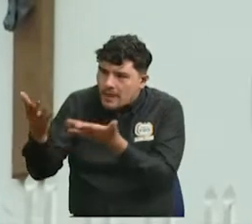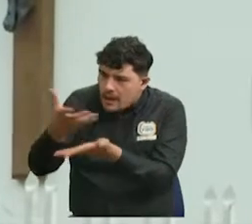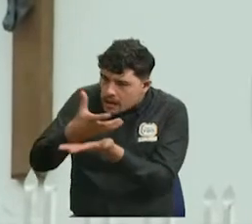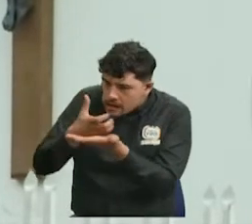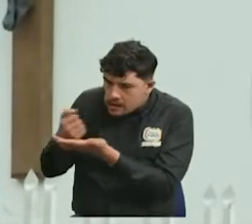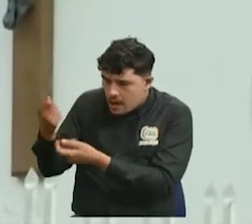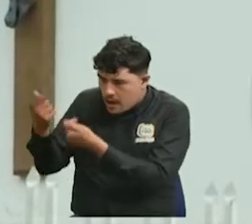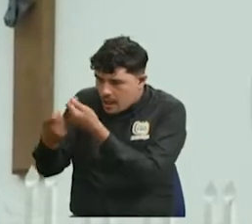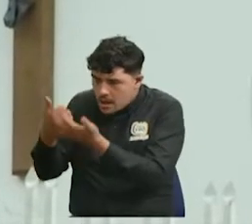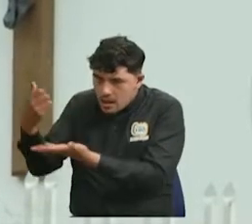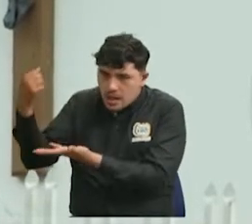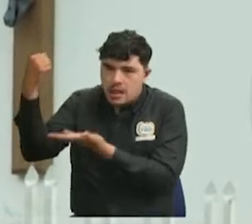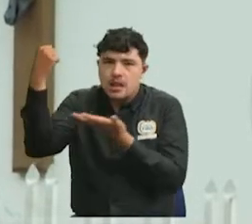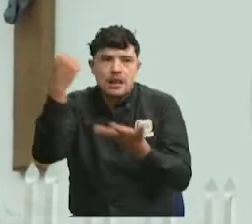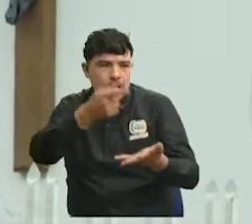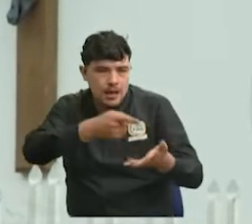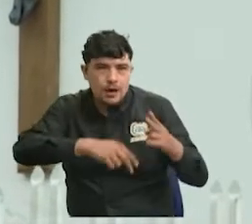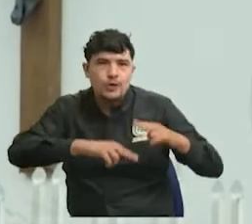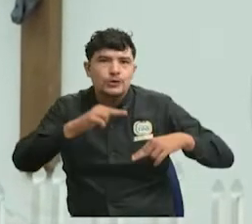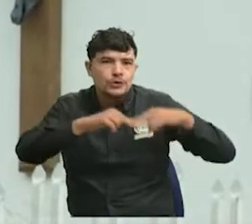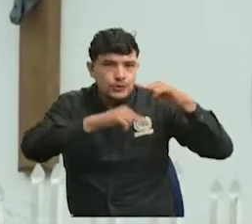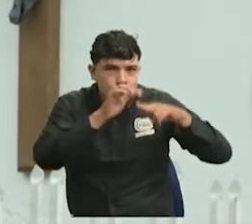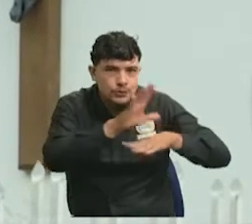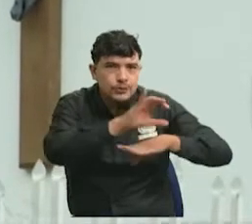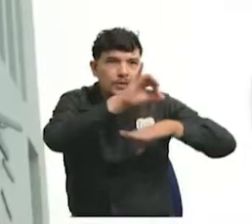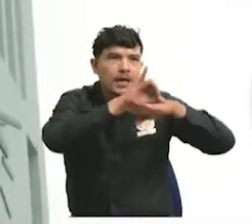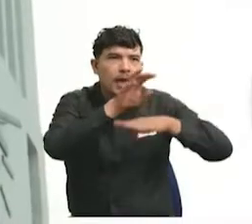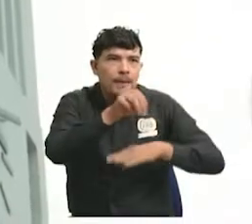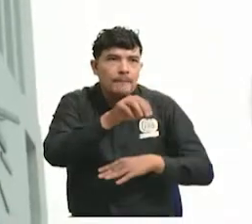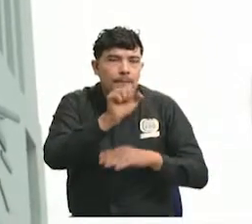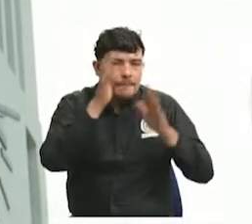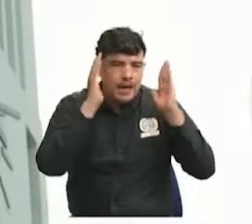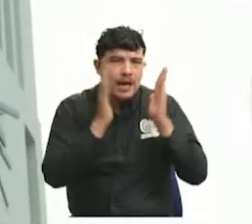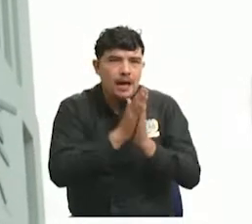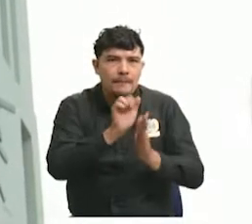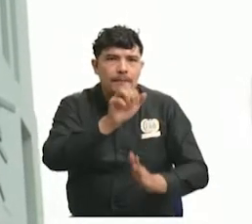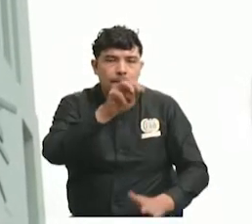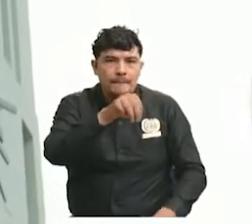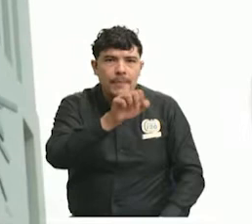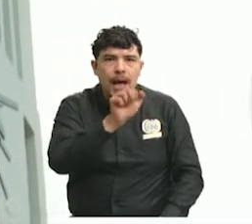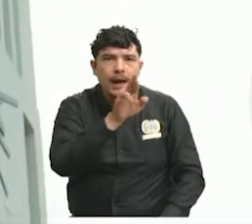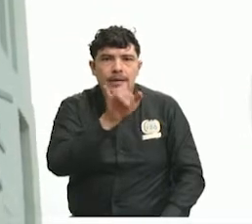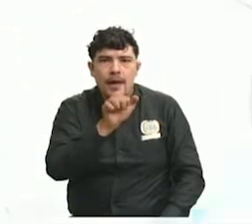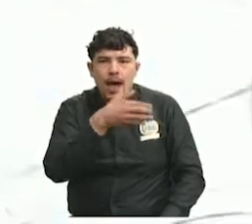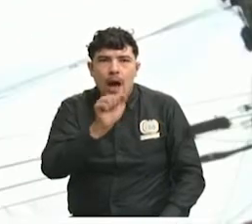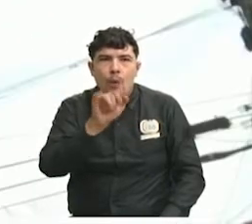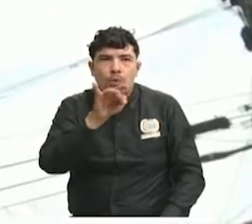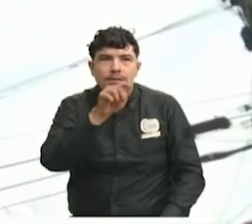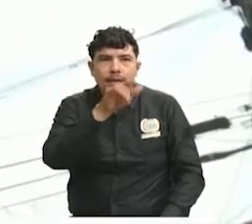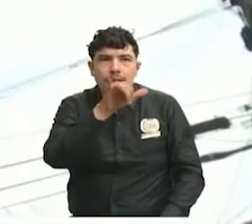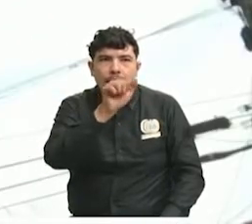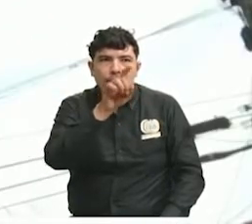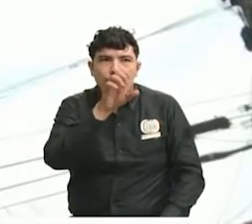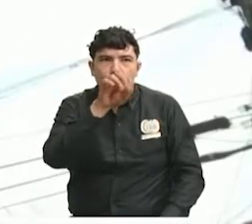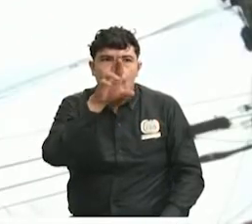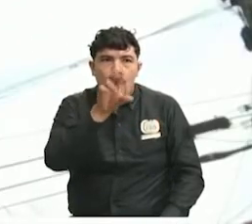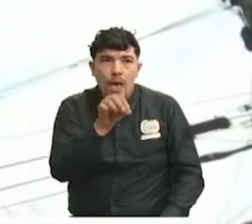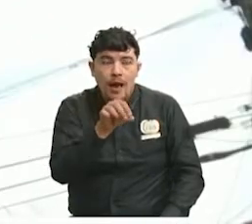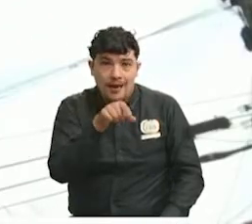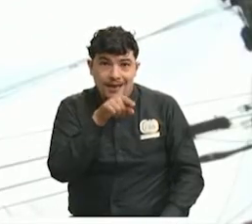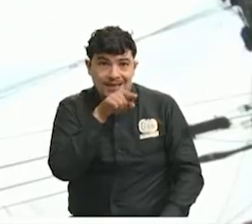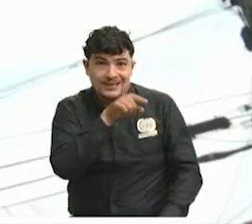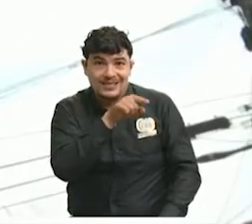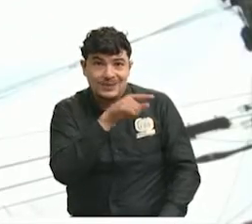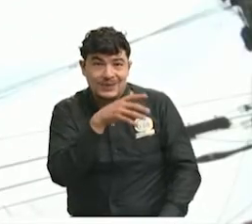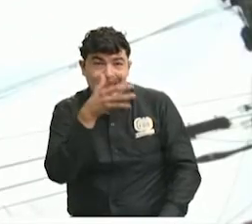para construir lo que hoy es la Iglesia María Auxiliadora, acompañada de la famosa Torre del Reloj, que en su época fue la más alta de la